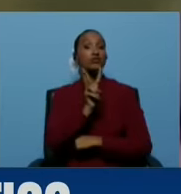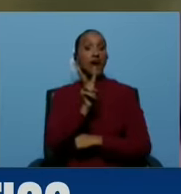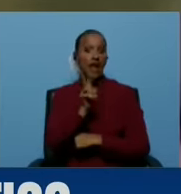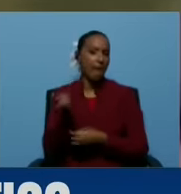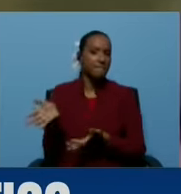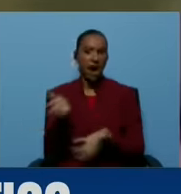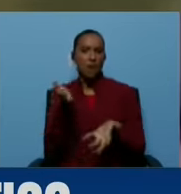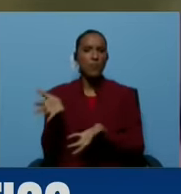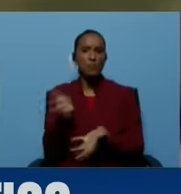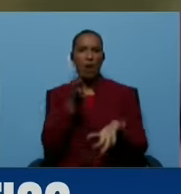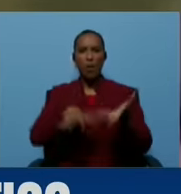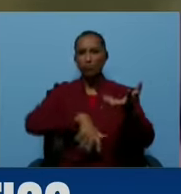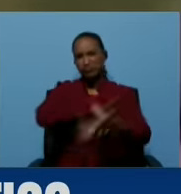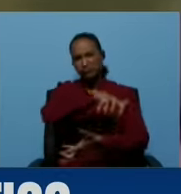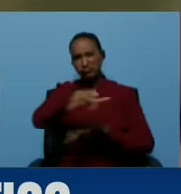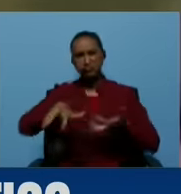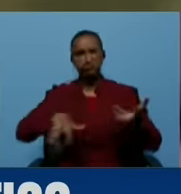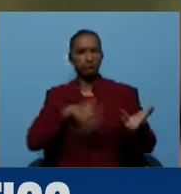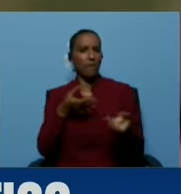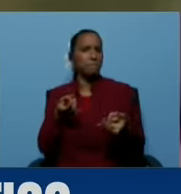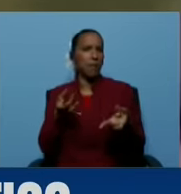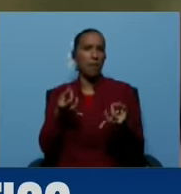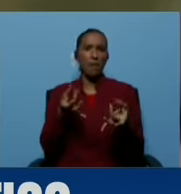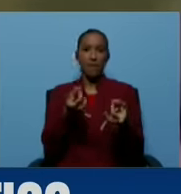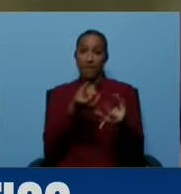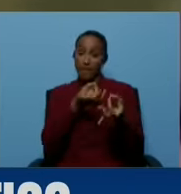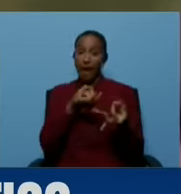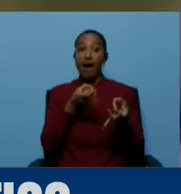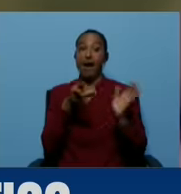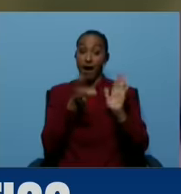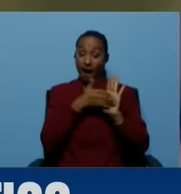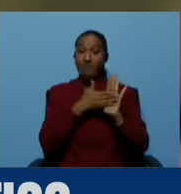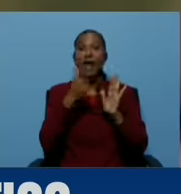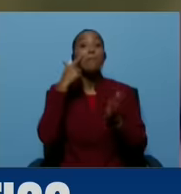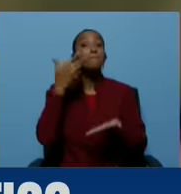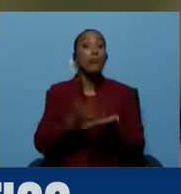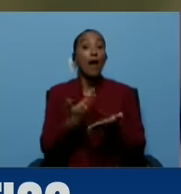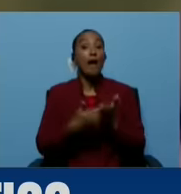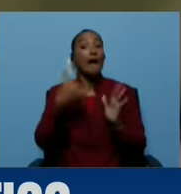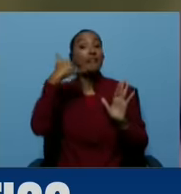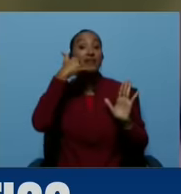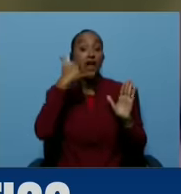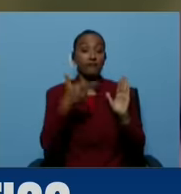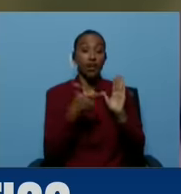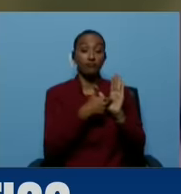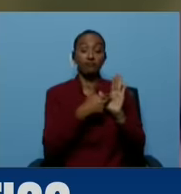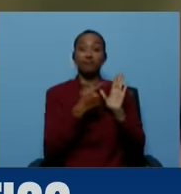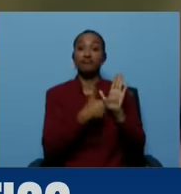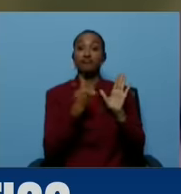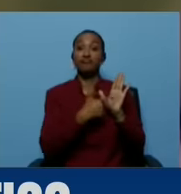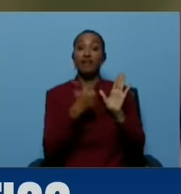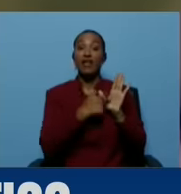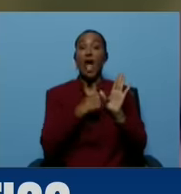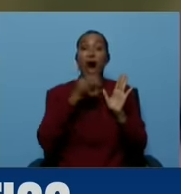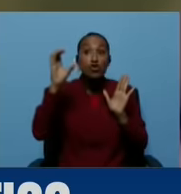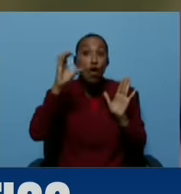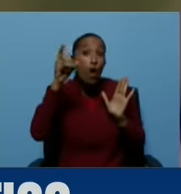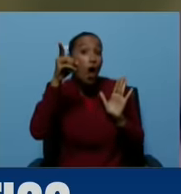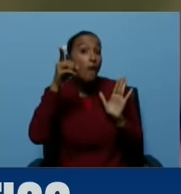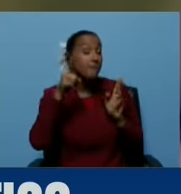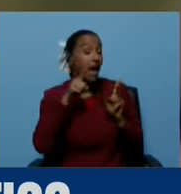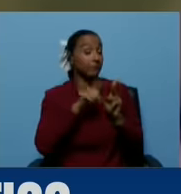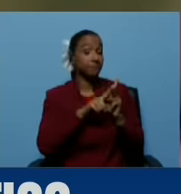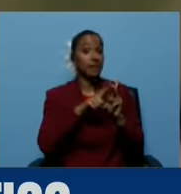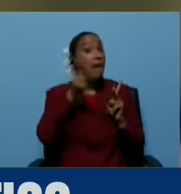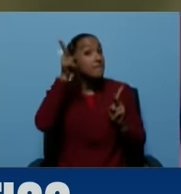país. Porque ahí están los teléfonos hablando, desde Colombia, desde Perú, ahí están